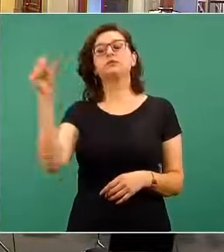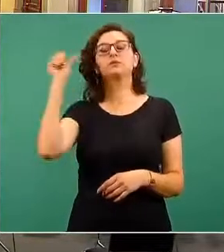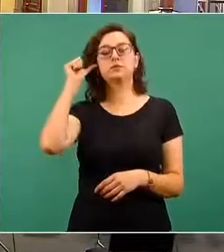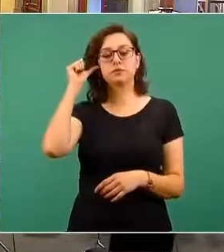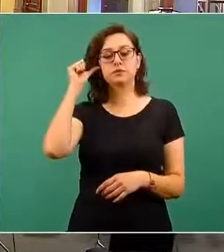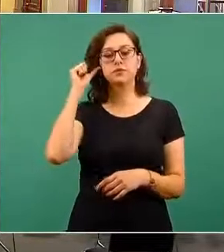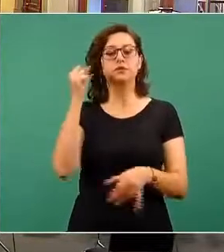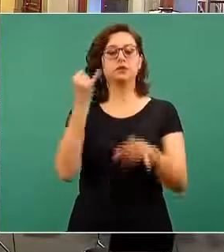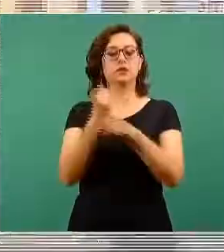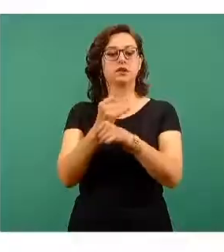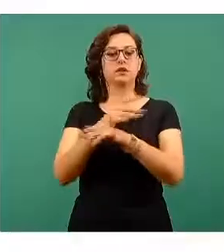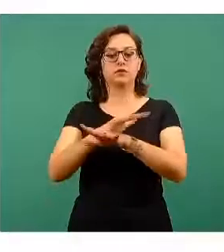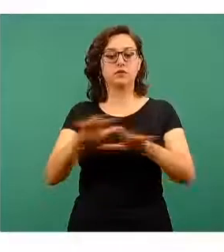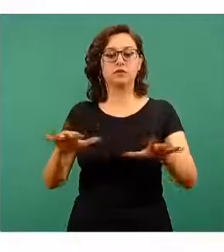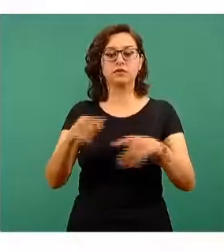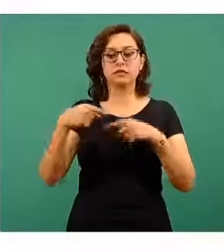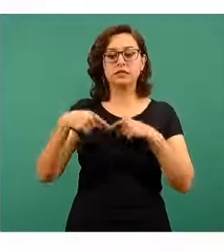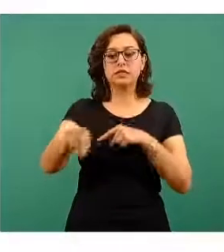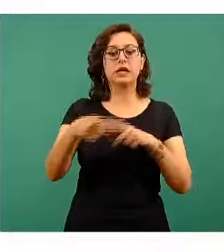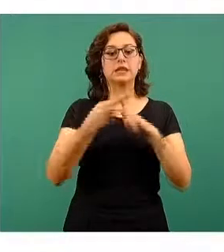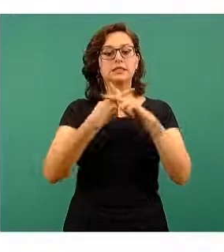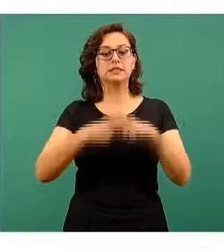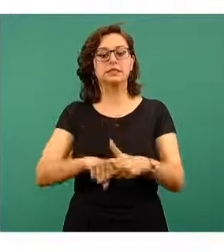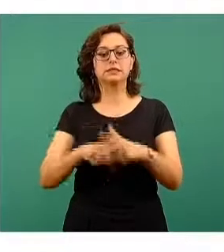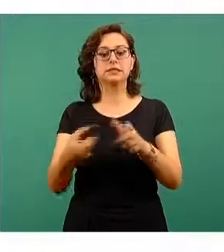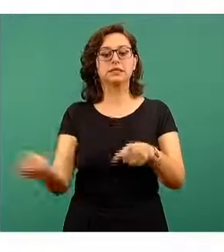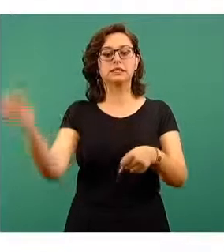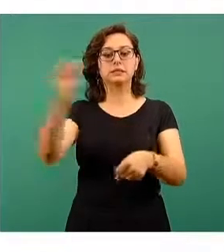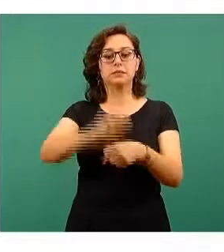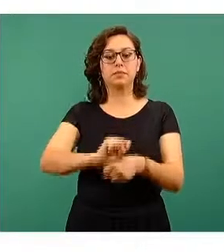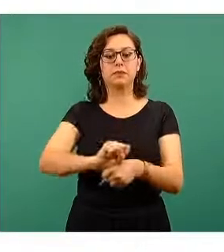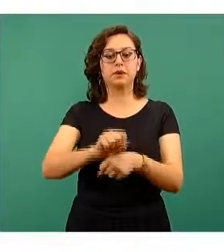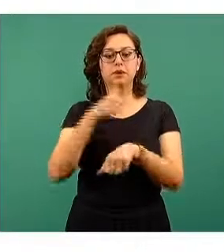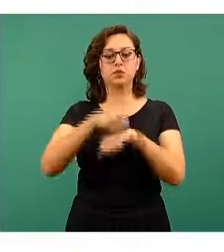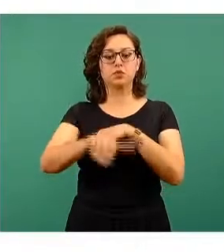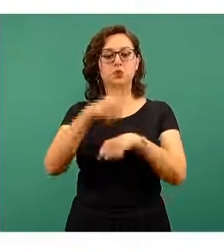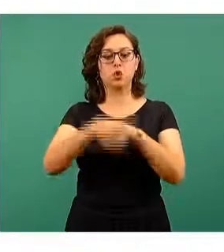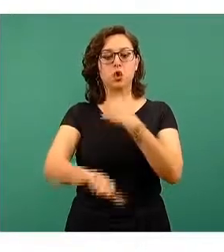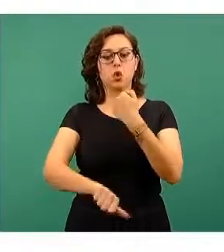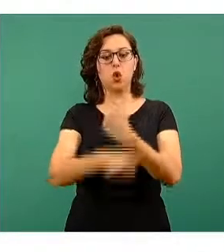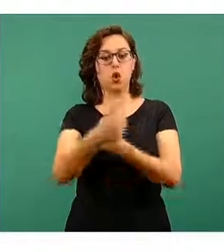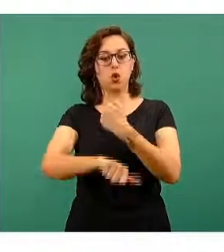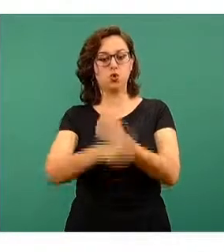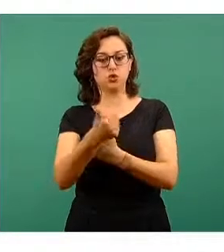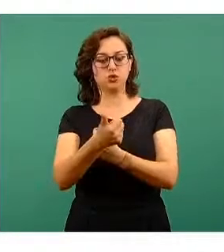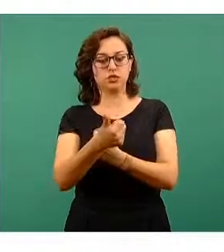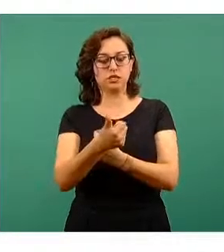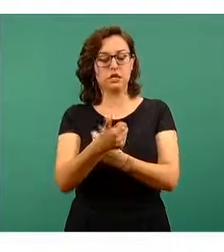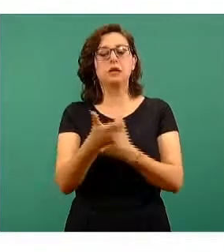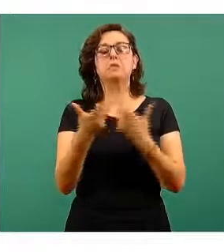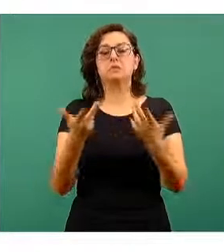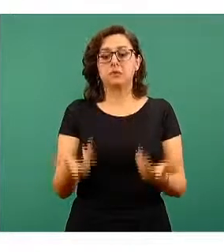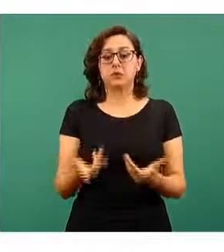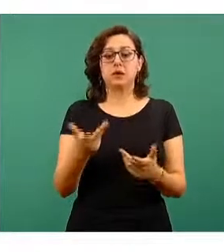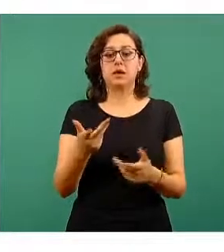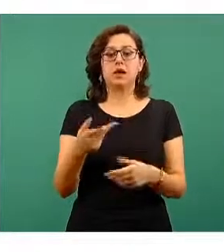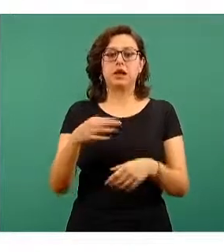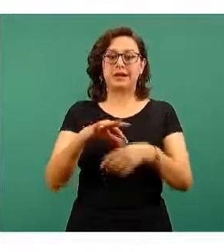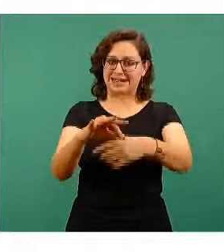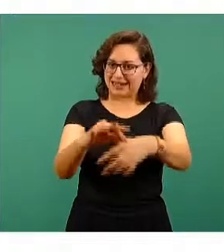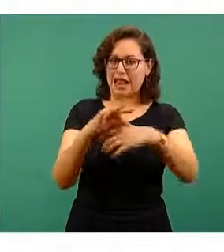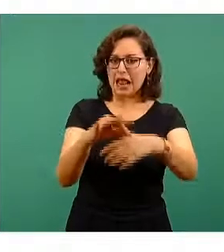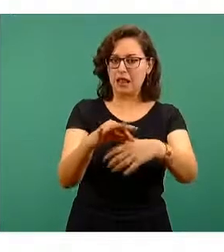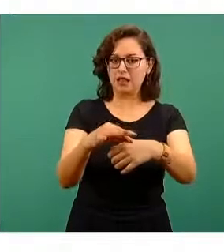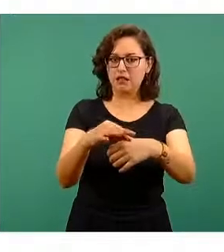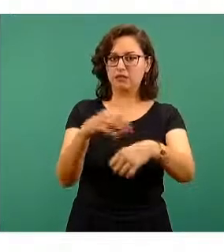Letze de la Torre, abrimos ya la gráfica para la semana número 11, recordando que estamos en la semana número